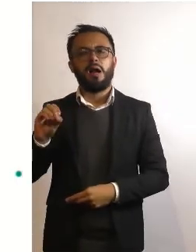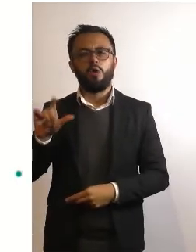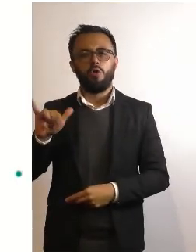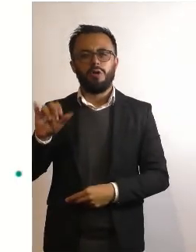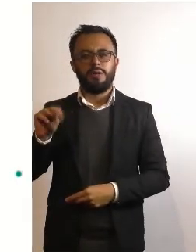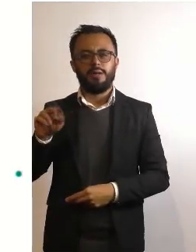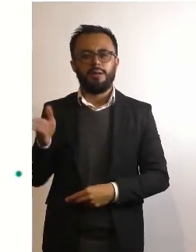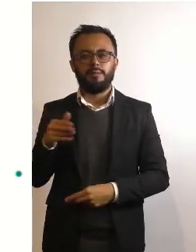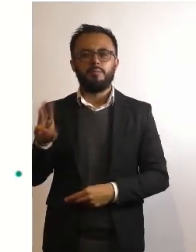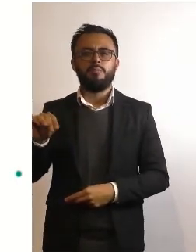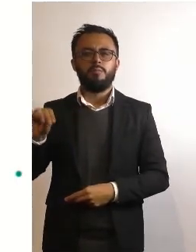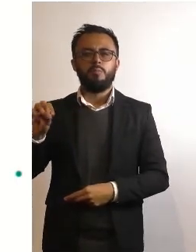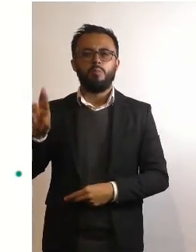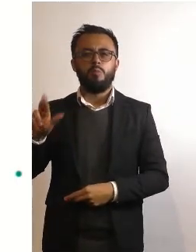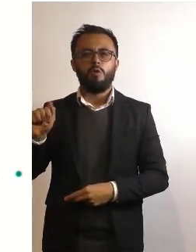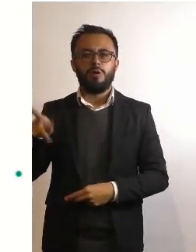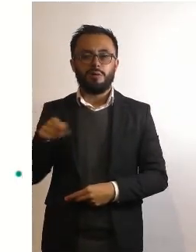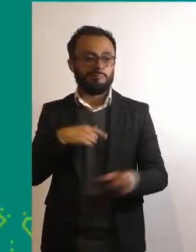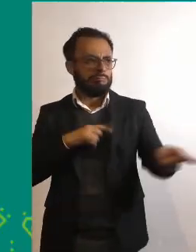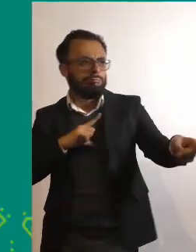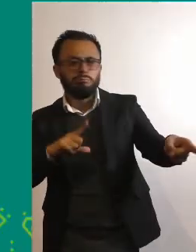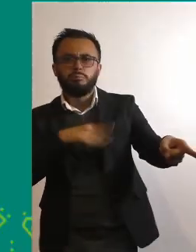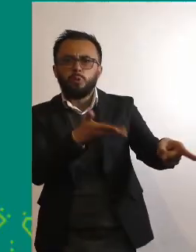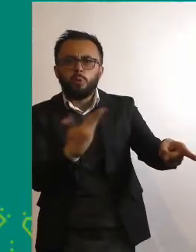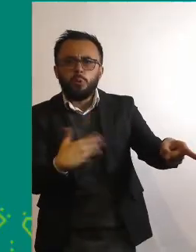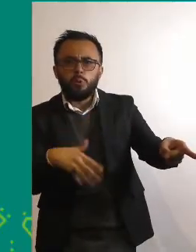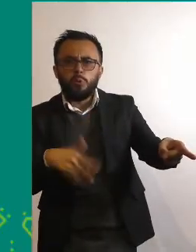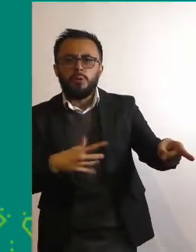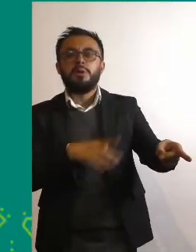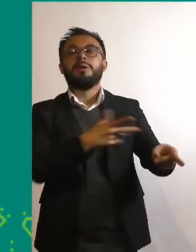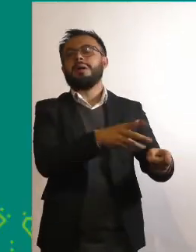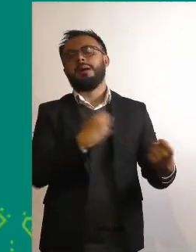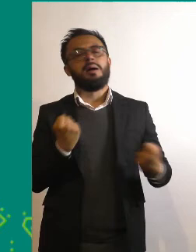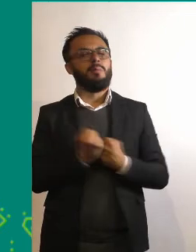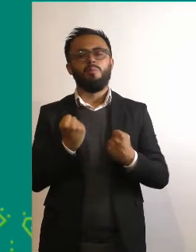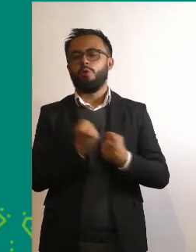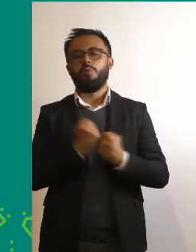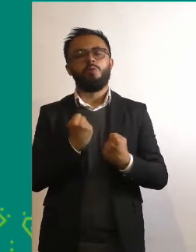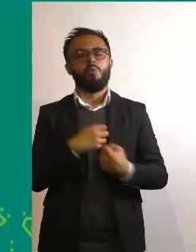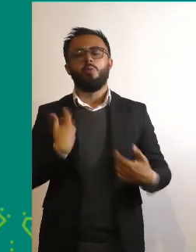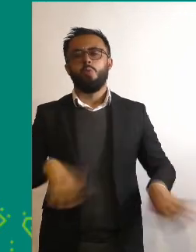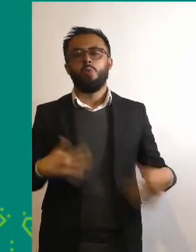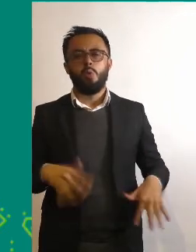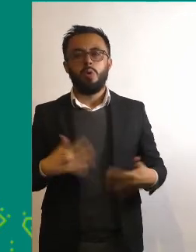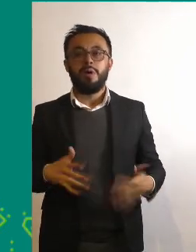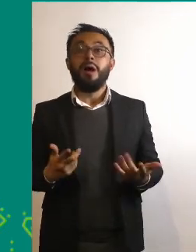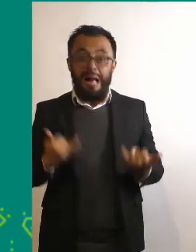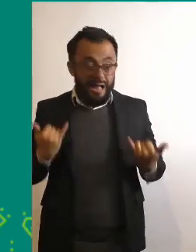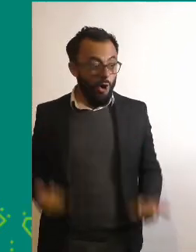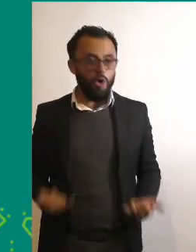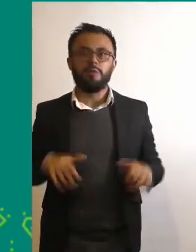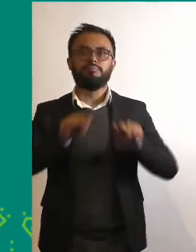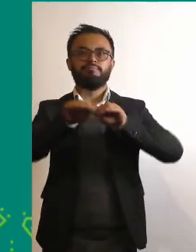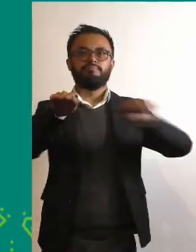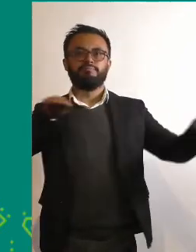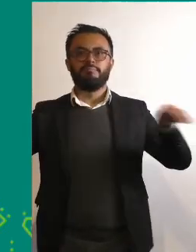muy importante y un apoyo también a las unidades académicas y esta pues es una invitación a que